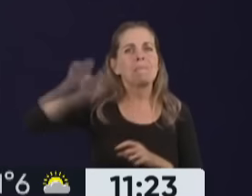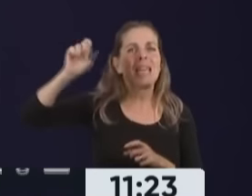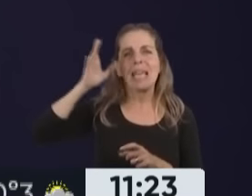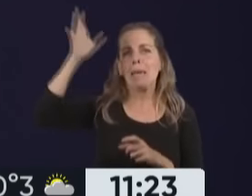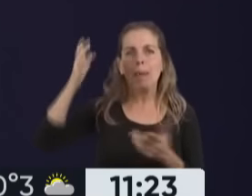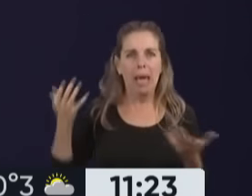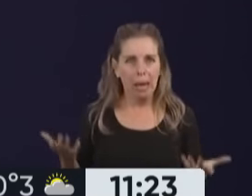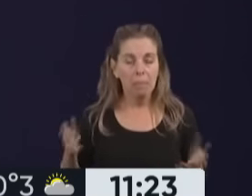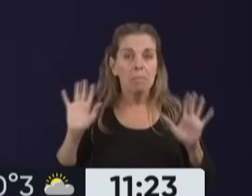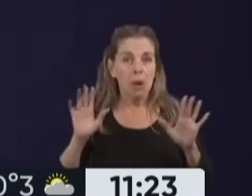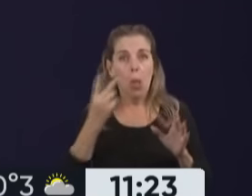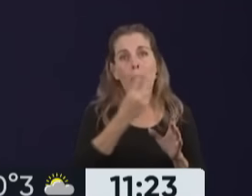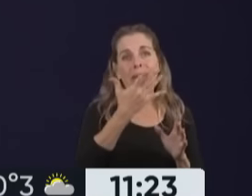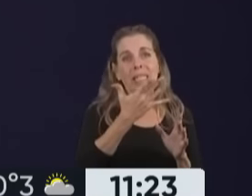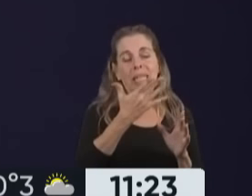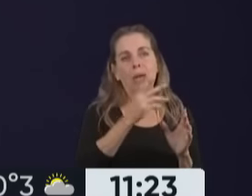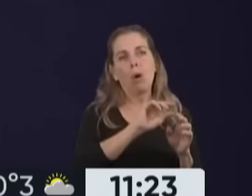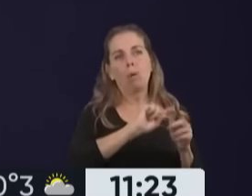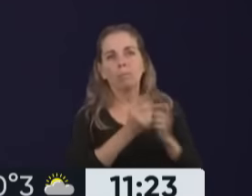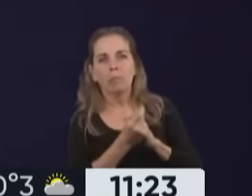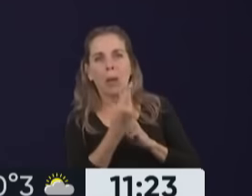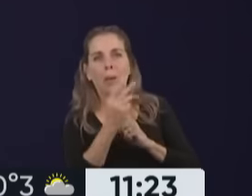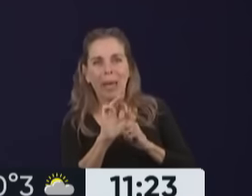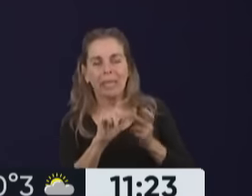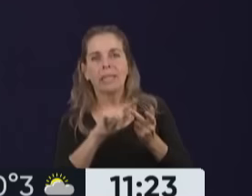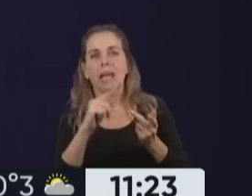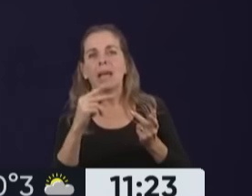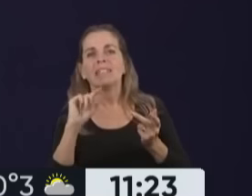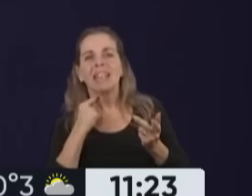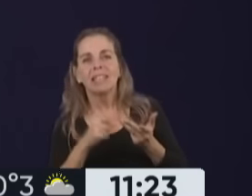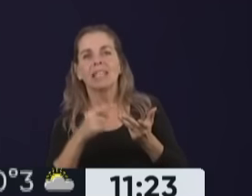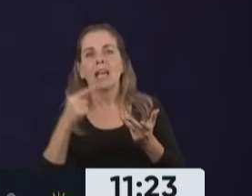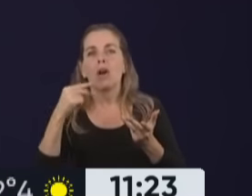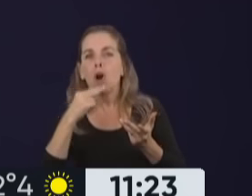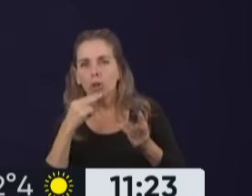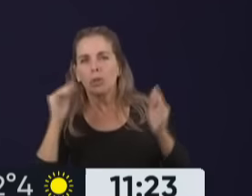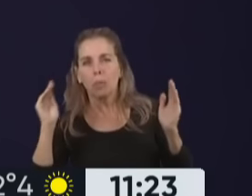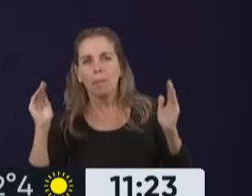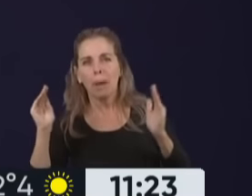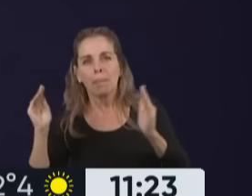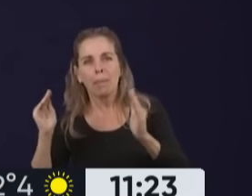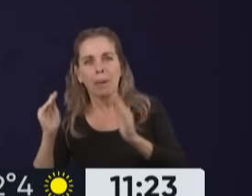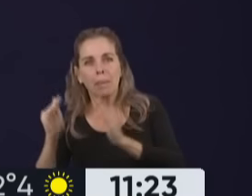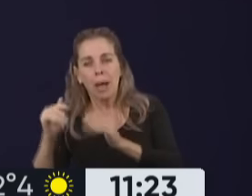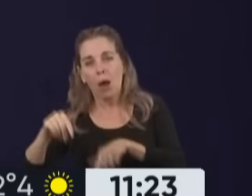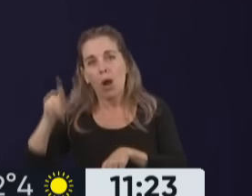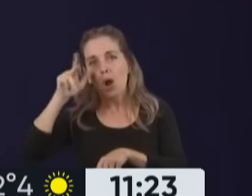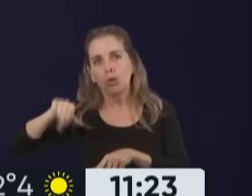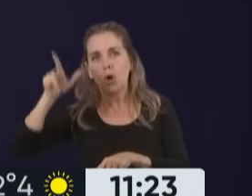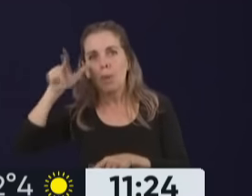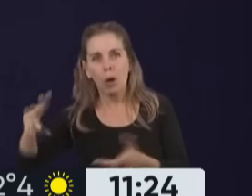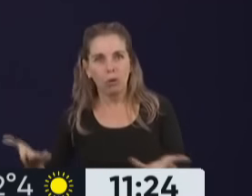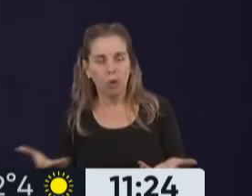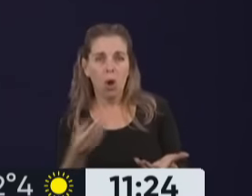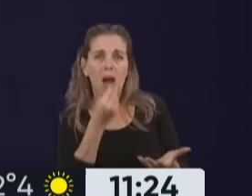de 25 a 20, a 13, a 11, a 8,8, 9 para redondear, cuando además alimentos está